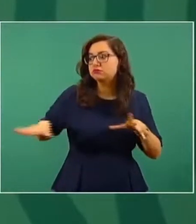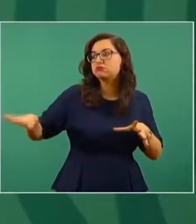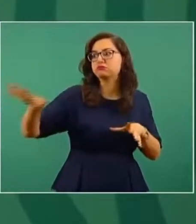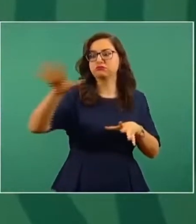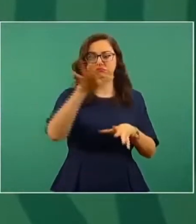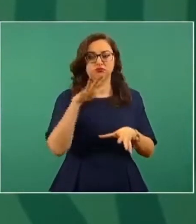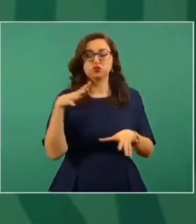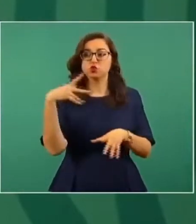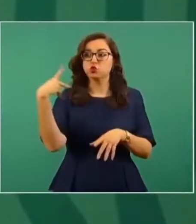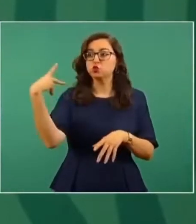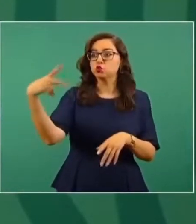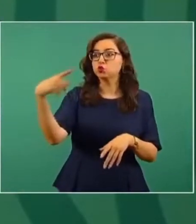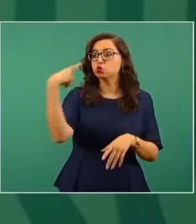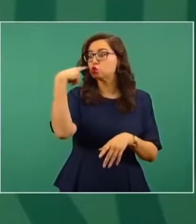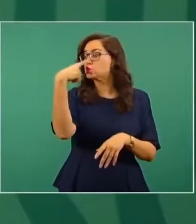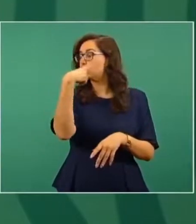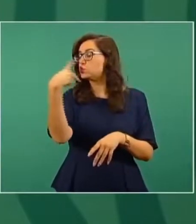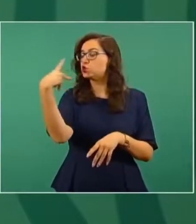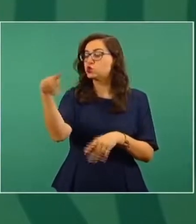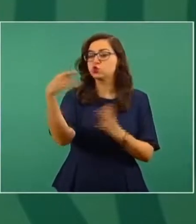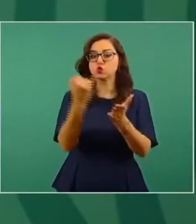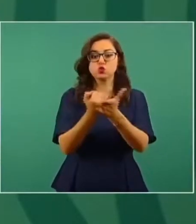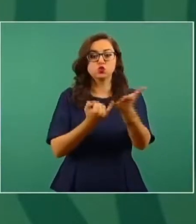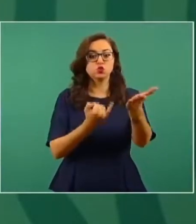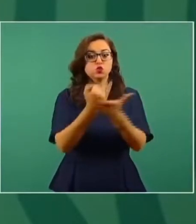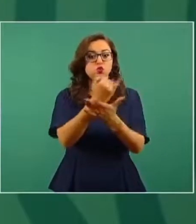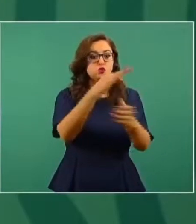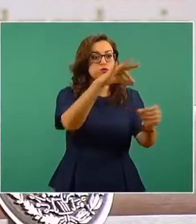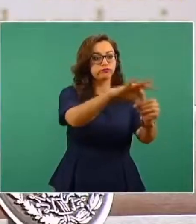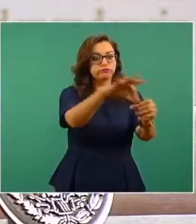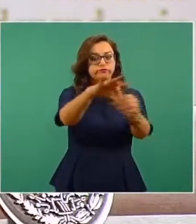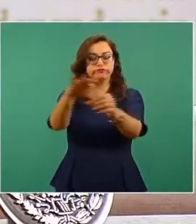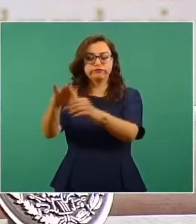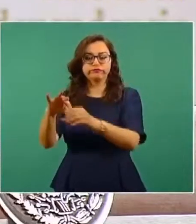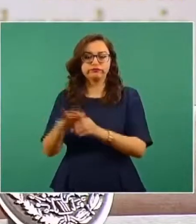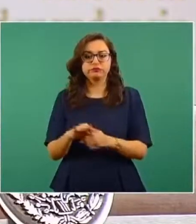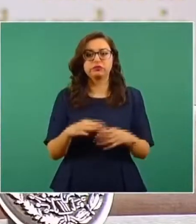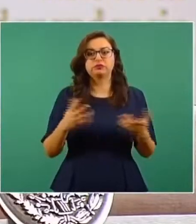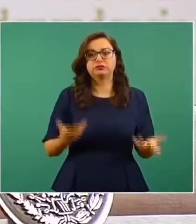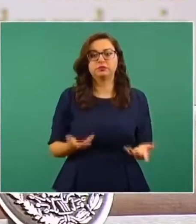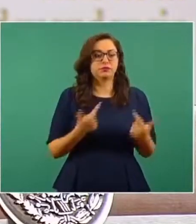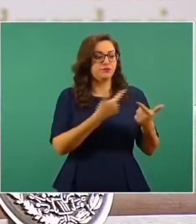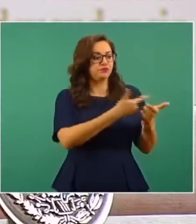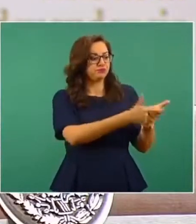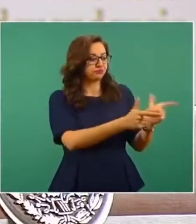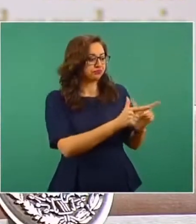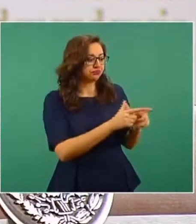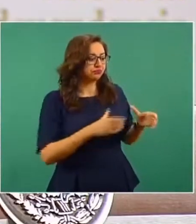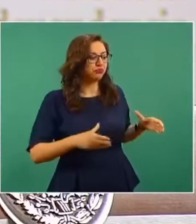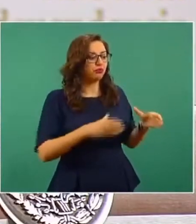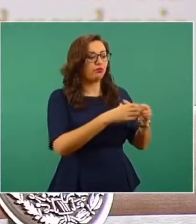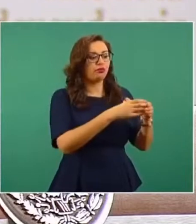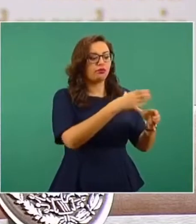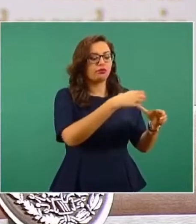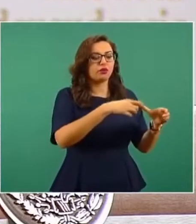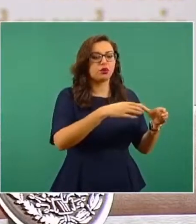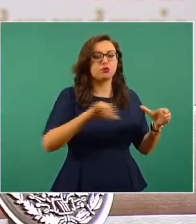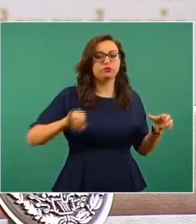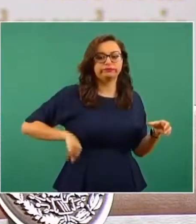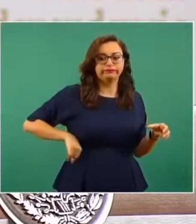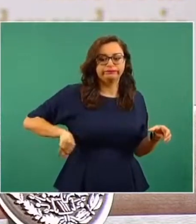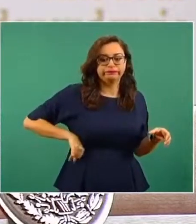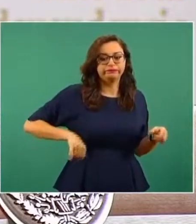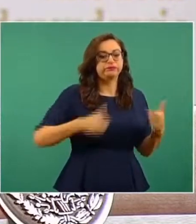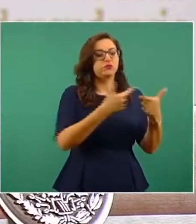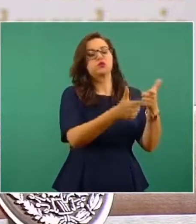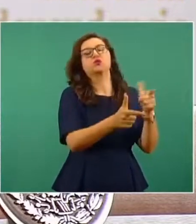veremos cómo se va desarrollando esto, pero en principio me parece que debe ser muy bienvenido este programa anunciado desde